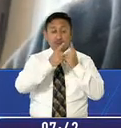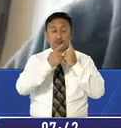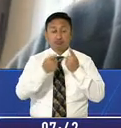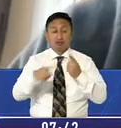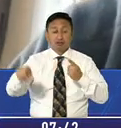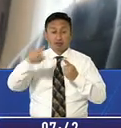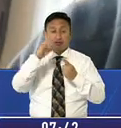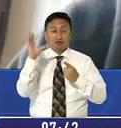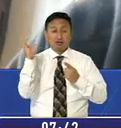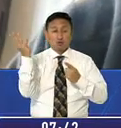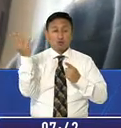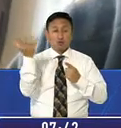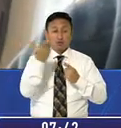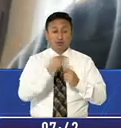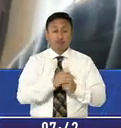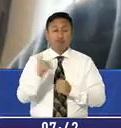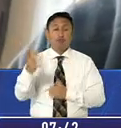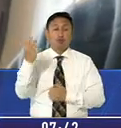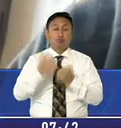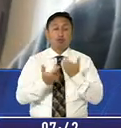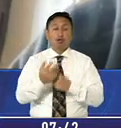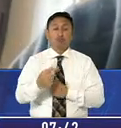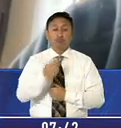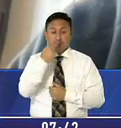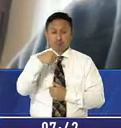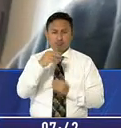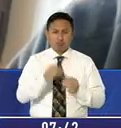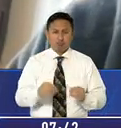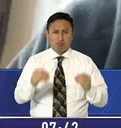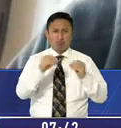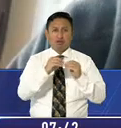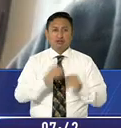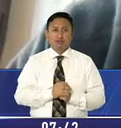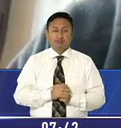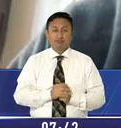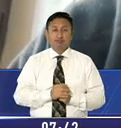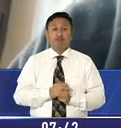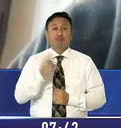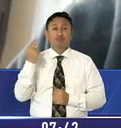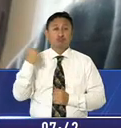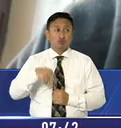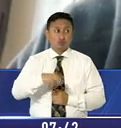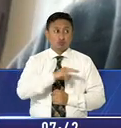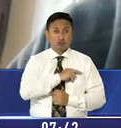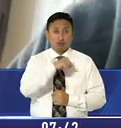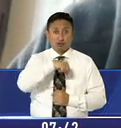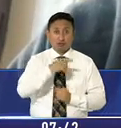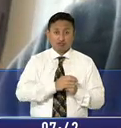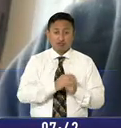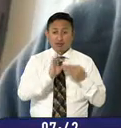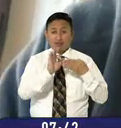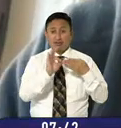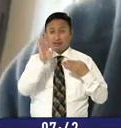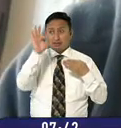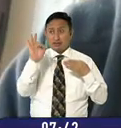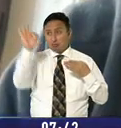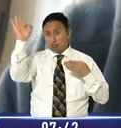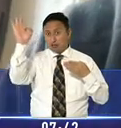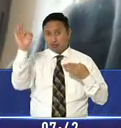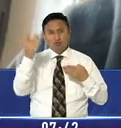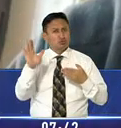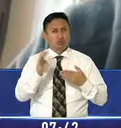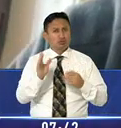humedad, hace que estos problemas respiratorios aumenten? Nosotros no habíamos tenido picos